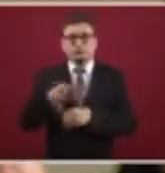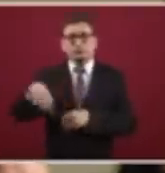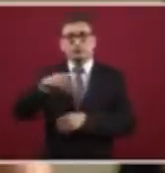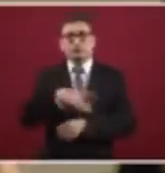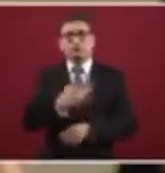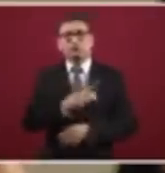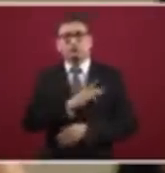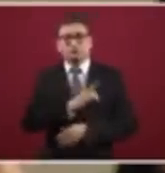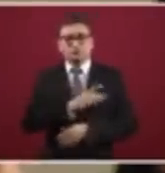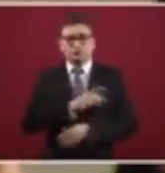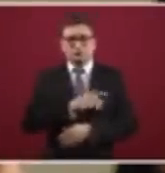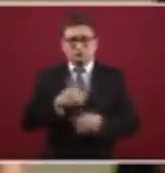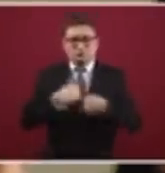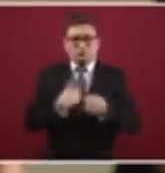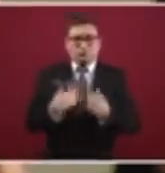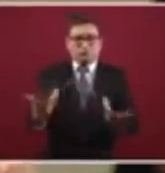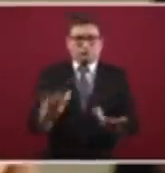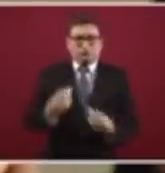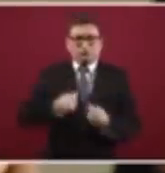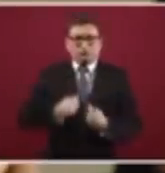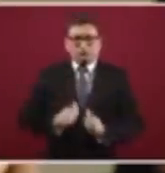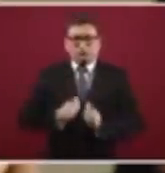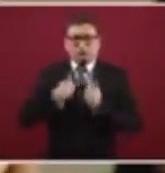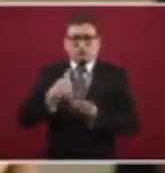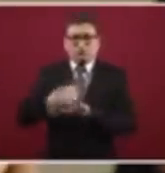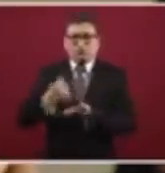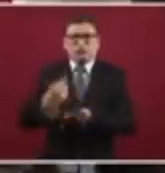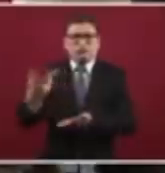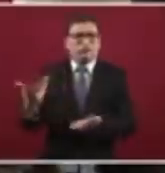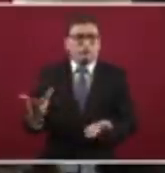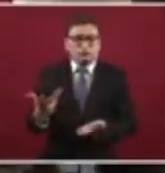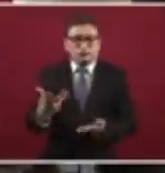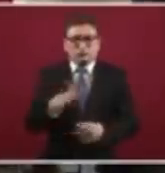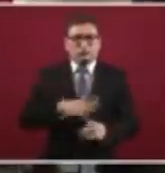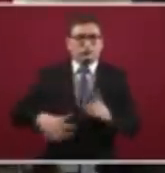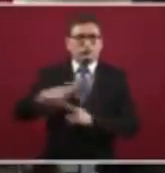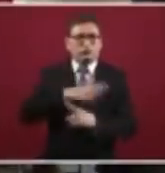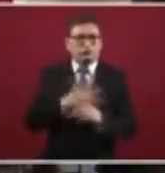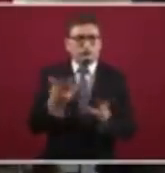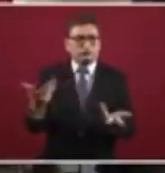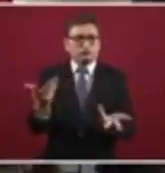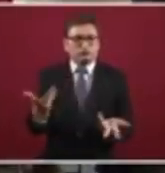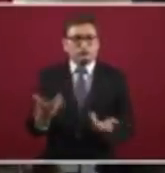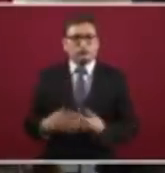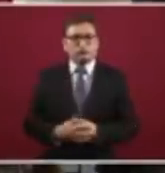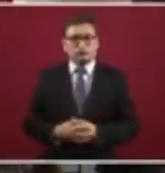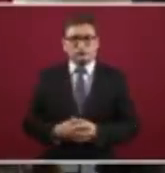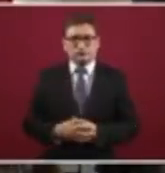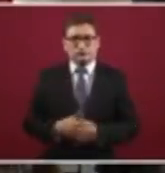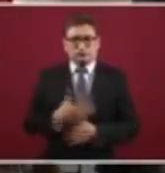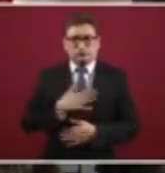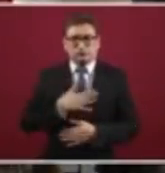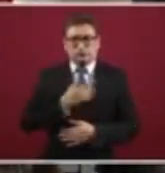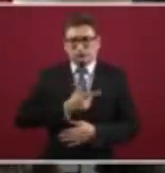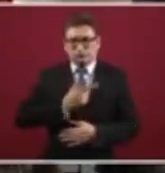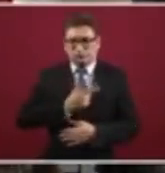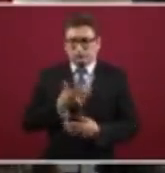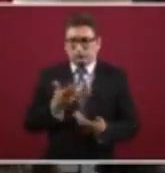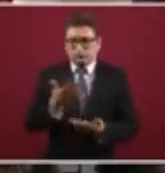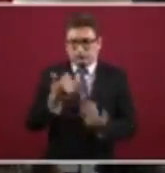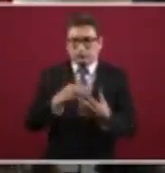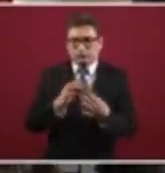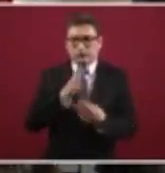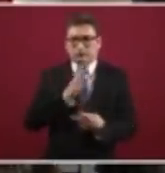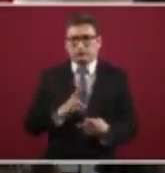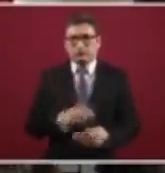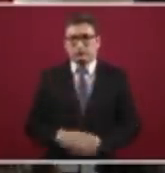y en caso mío y yo vivo en tamaulipas todos los analíticos tenemos miedo de estar allá entonces sí me gustaría por favor que me contestan